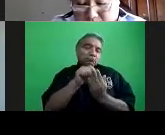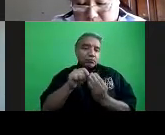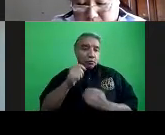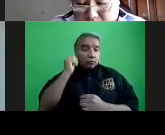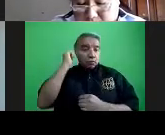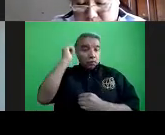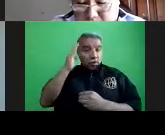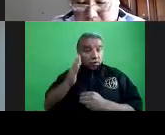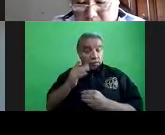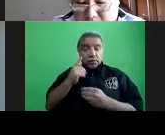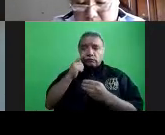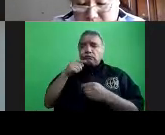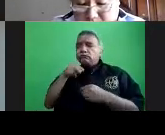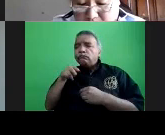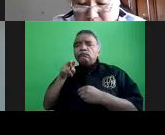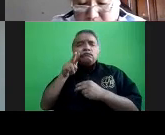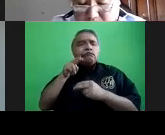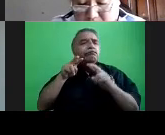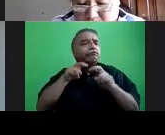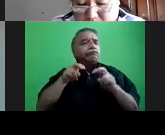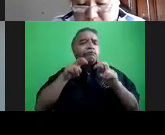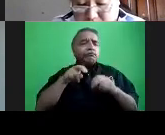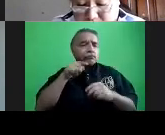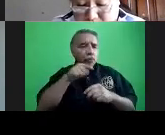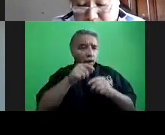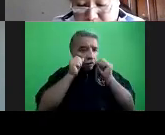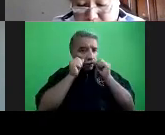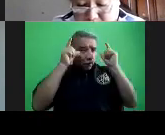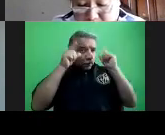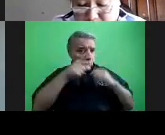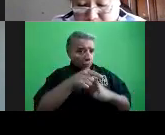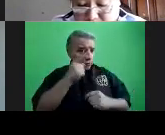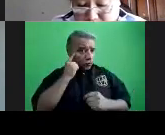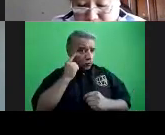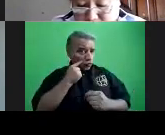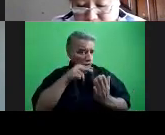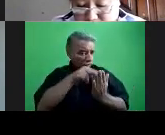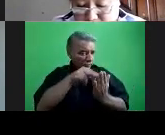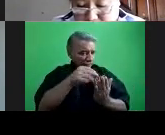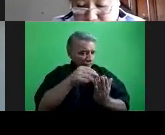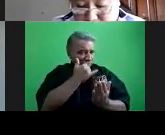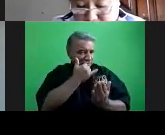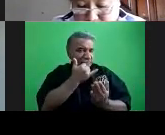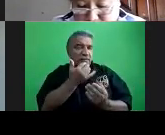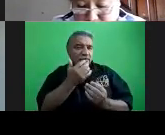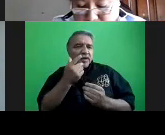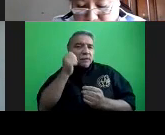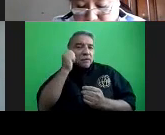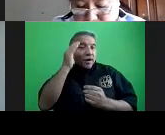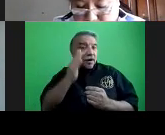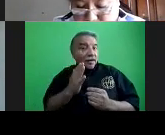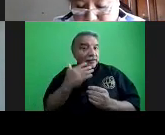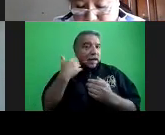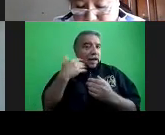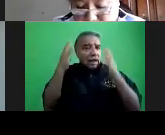Él se recordaba, dice, en su casa en Guatemala, que todos estaban bien, todos compartían. Aquí era